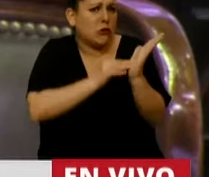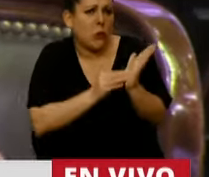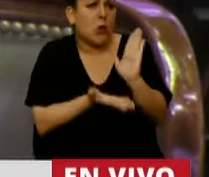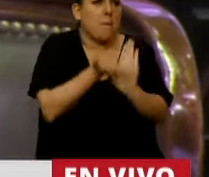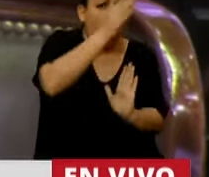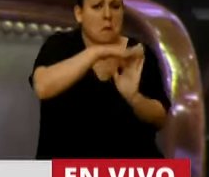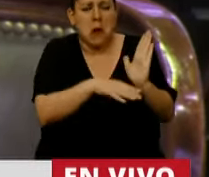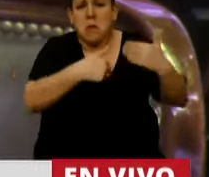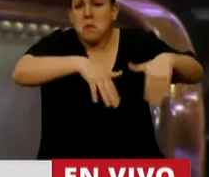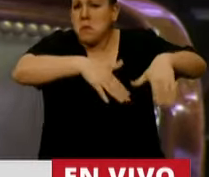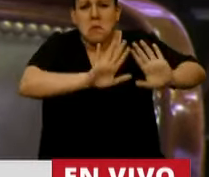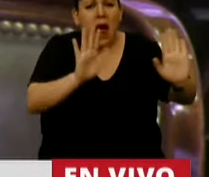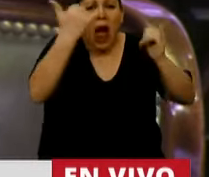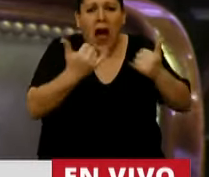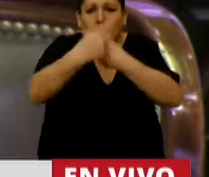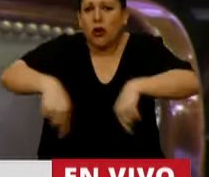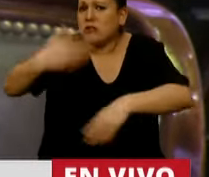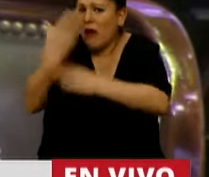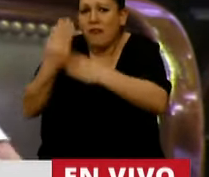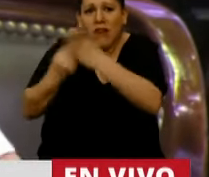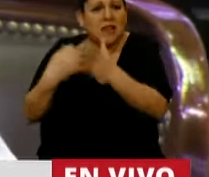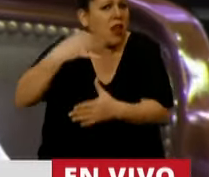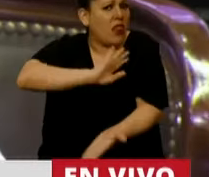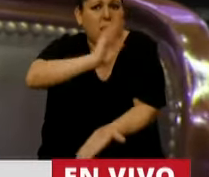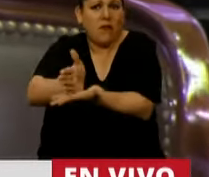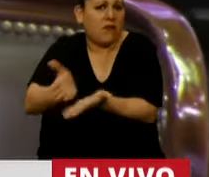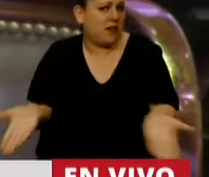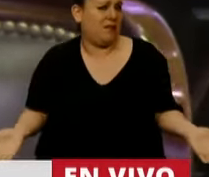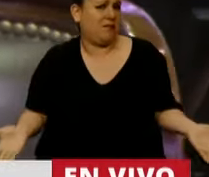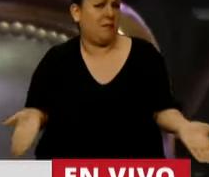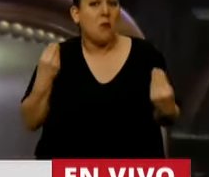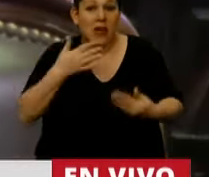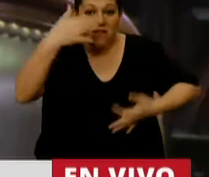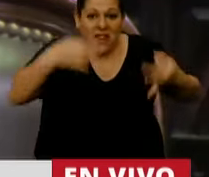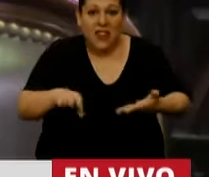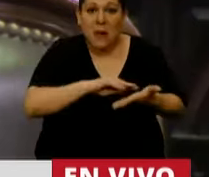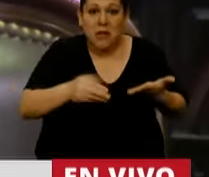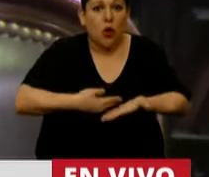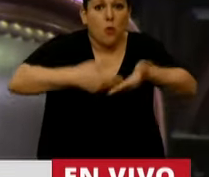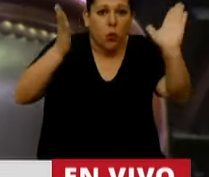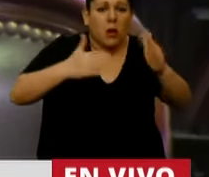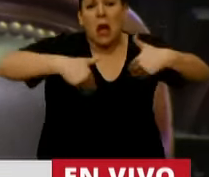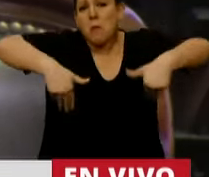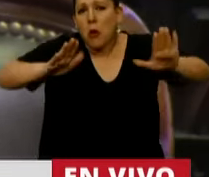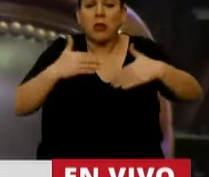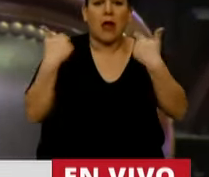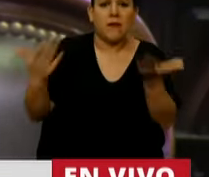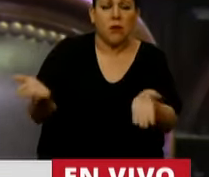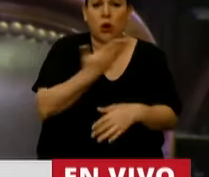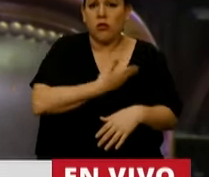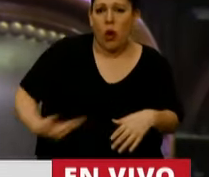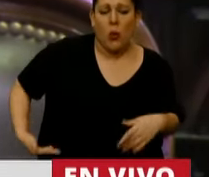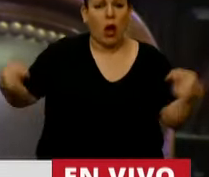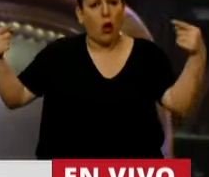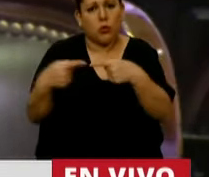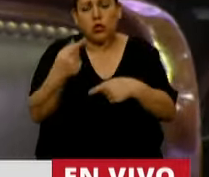ser más. Hay cosas que fallan y hay que penalizarlas, porque la administración pública es independiente de los oficialismos, es inercial,